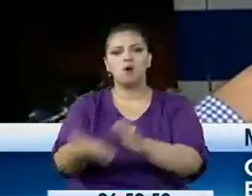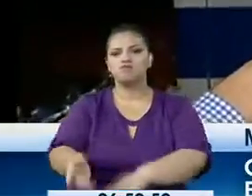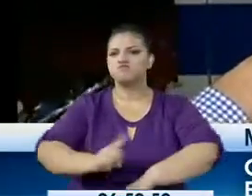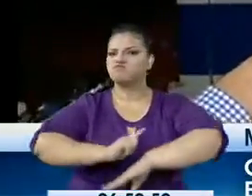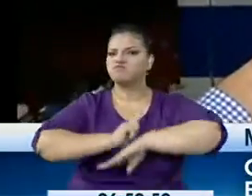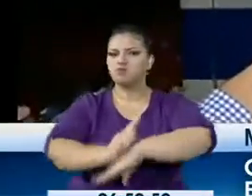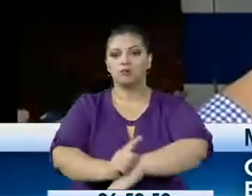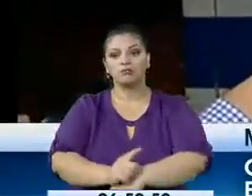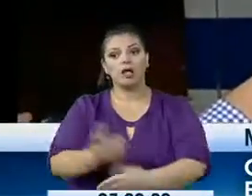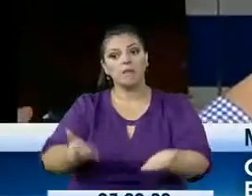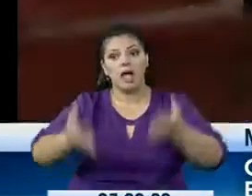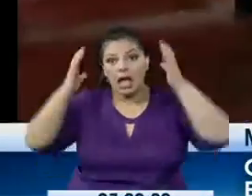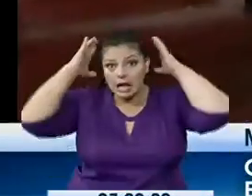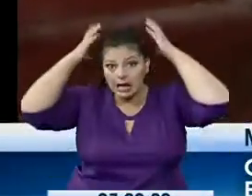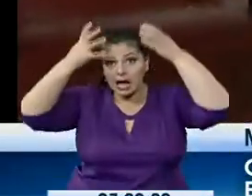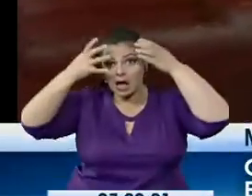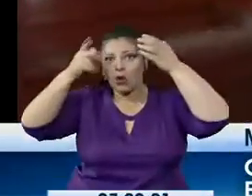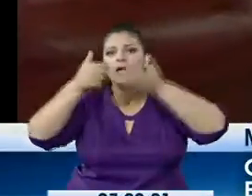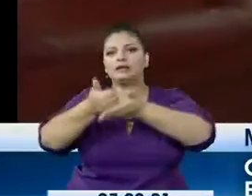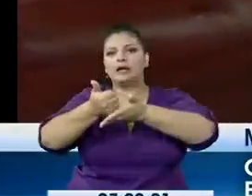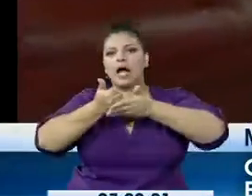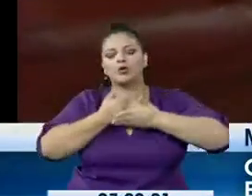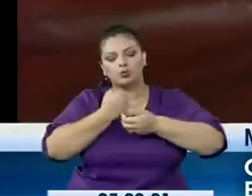casco, estuviéramos hablando de otra situación.